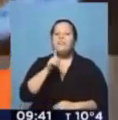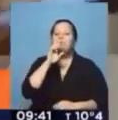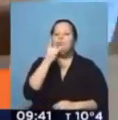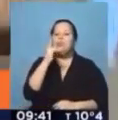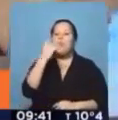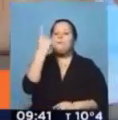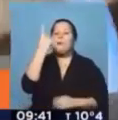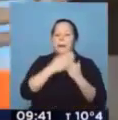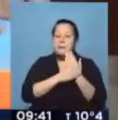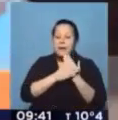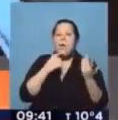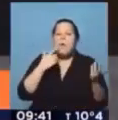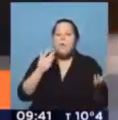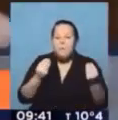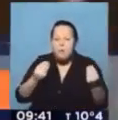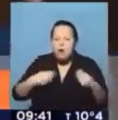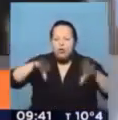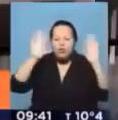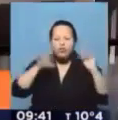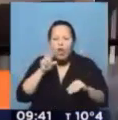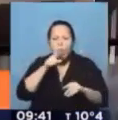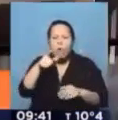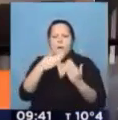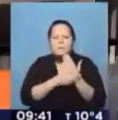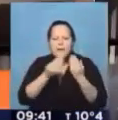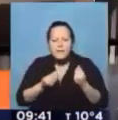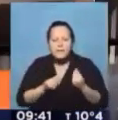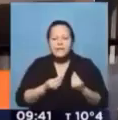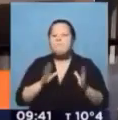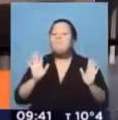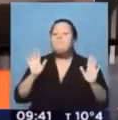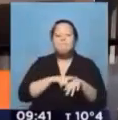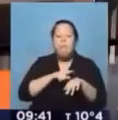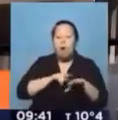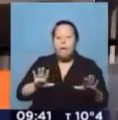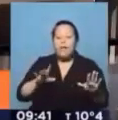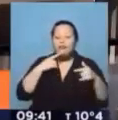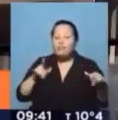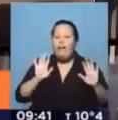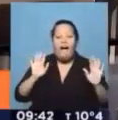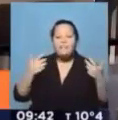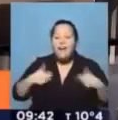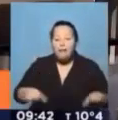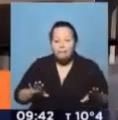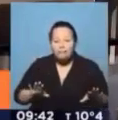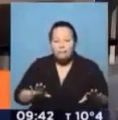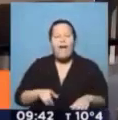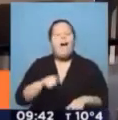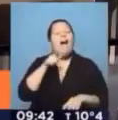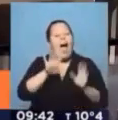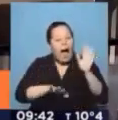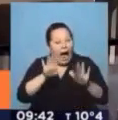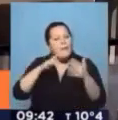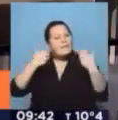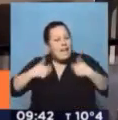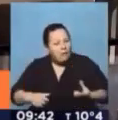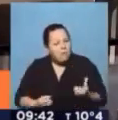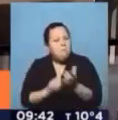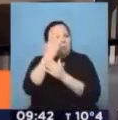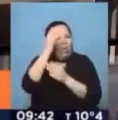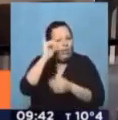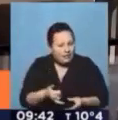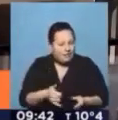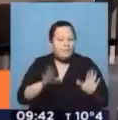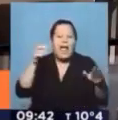Justin Trudeau, que es el primer ministro, le dijeron, bueno, pero ¿por qué todas son mujeres en su gabinete? Clima de época, dijo. Ah, muy bien. Hay veces que se da en forma